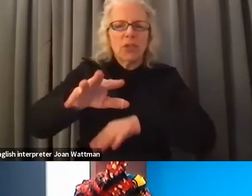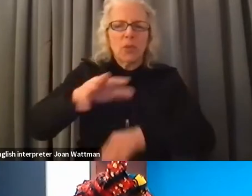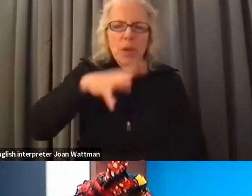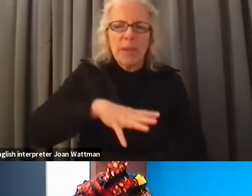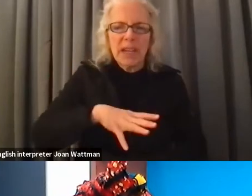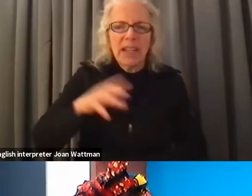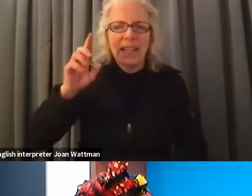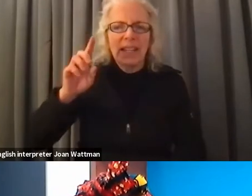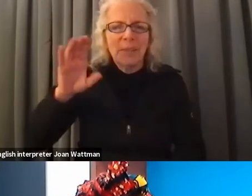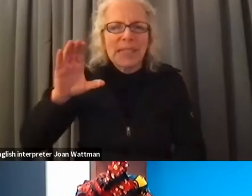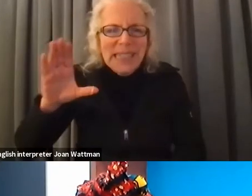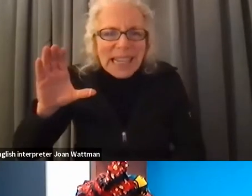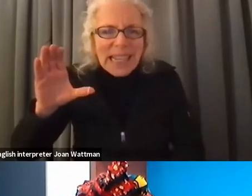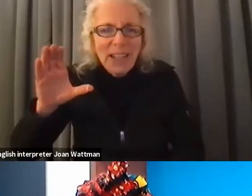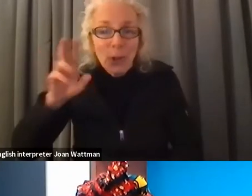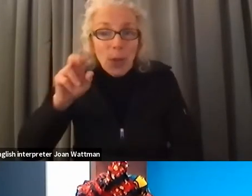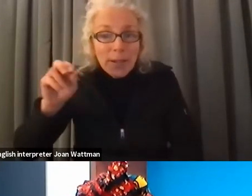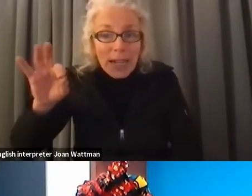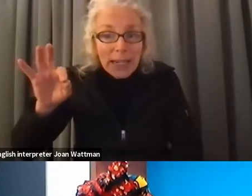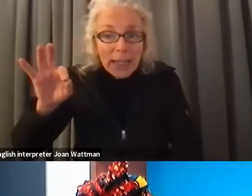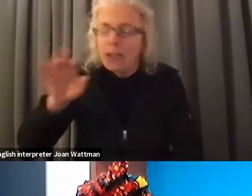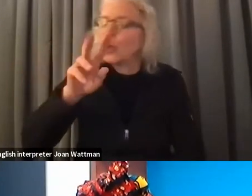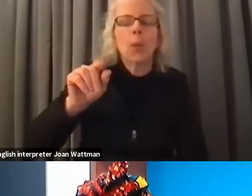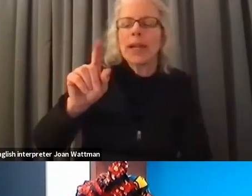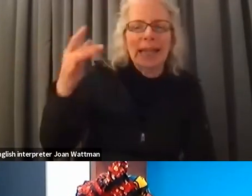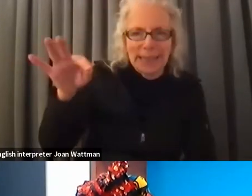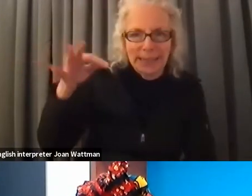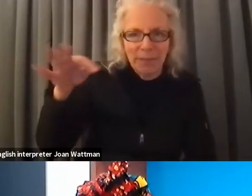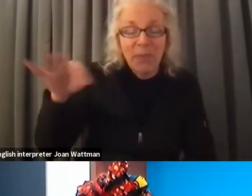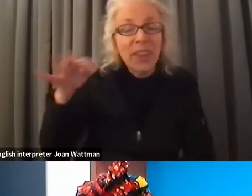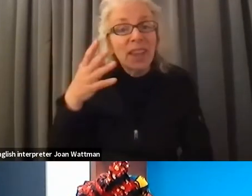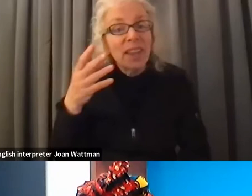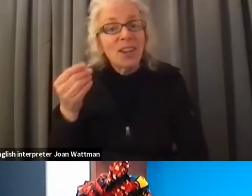candidatura presidencial para las elecciones de 2022 en Colombia.